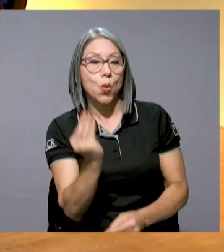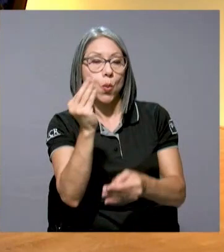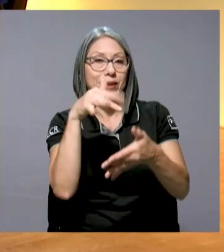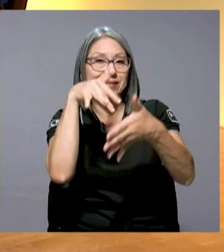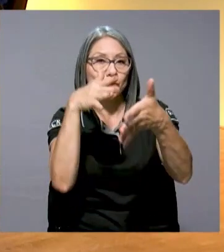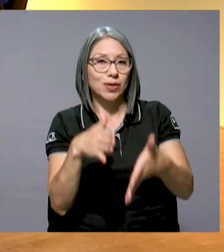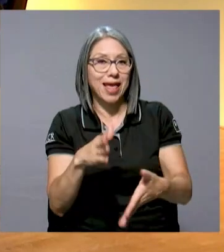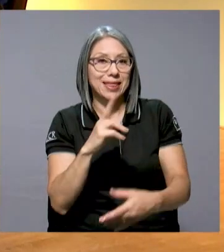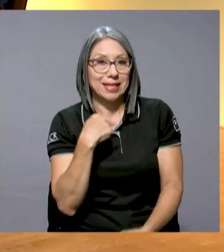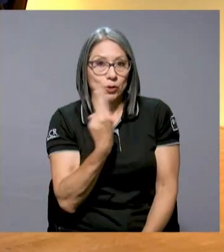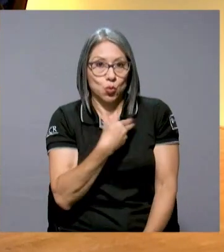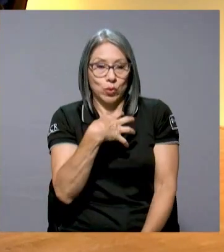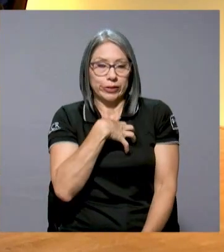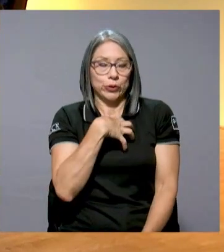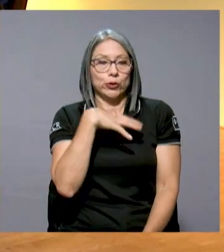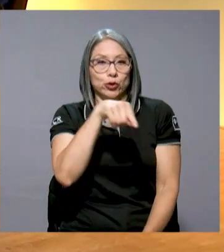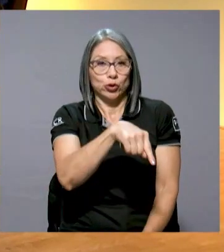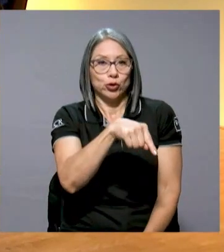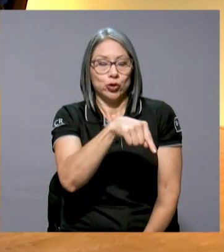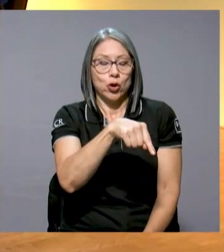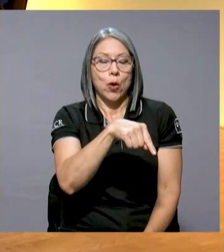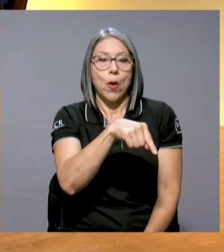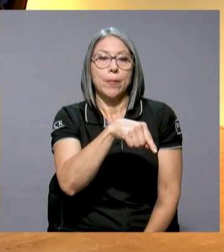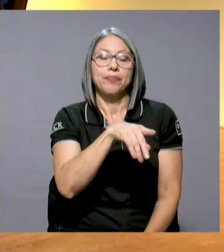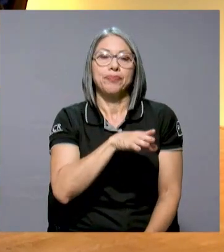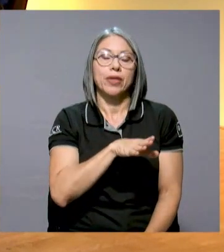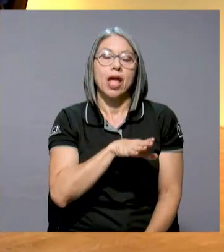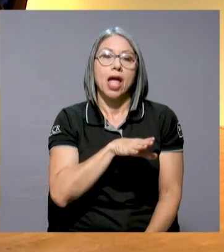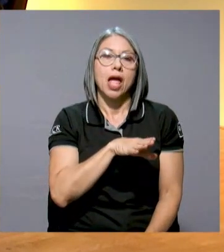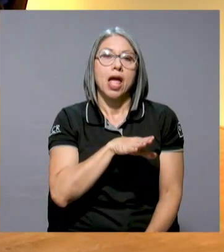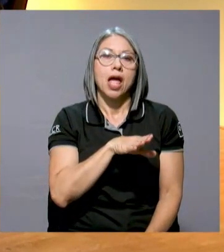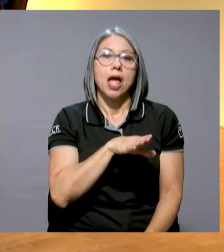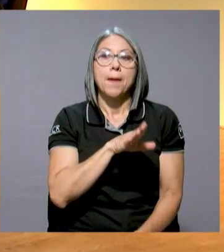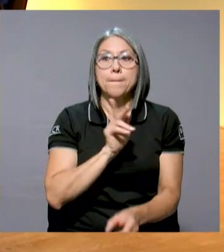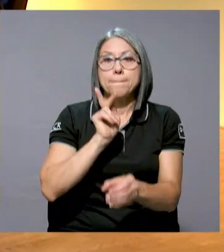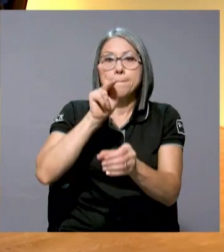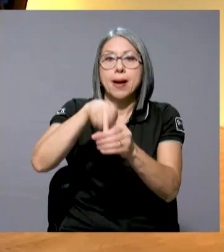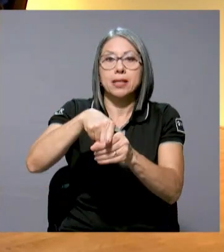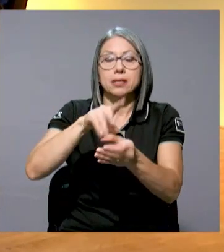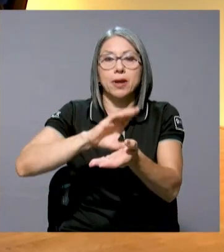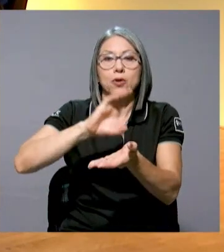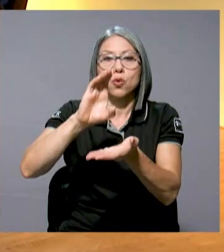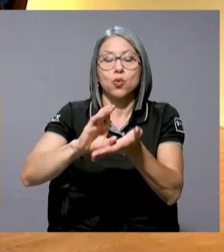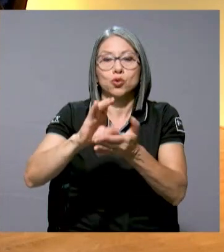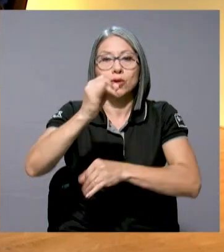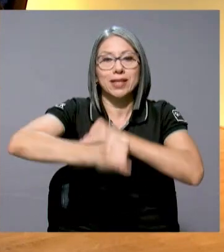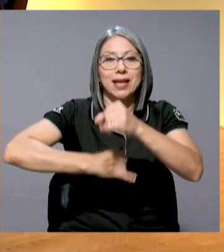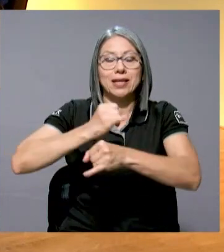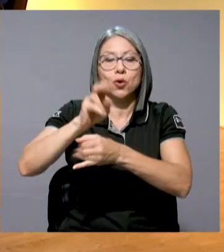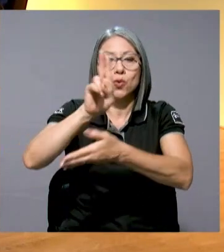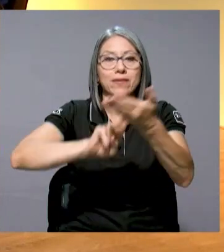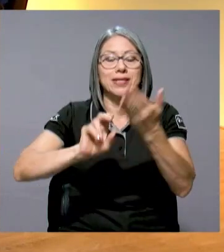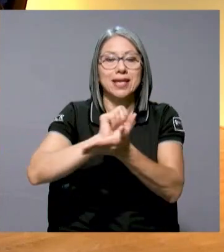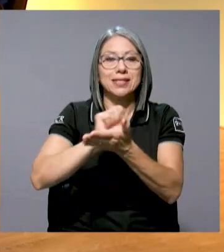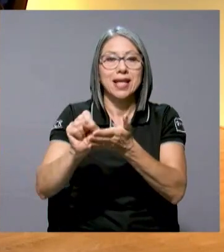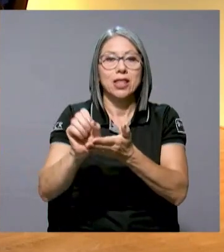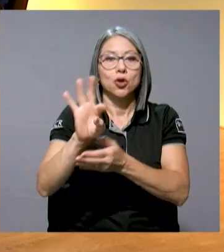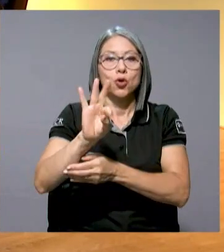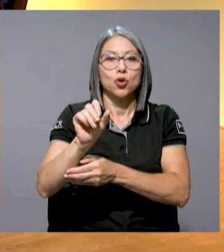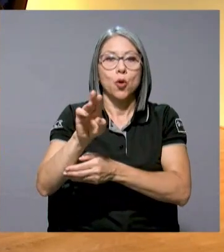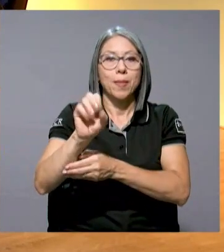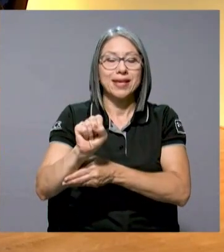estudiantes nuestros participaran en un curso internacional en la Universidad de Santo Tomás en Bogotá,